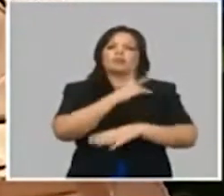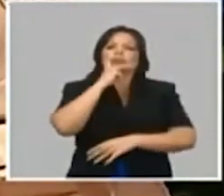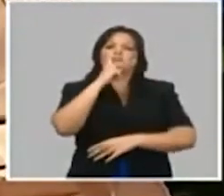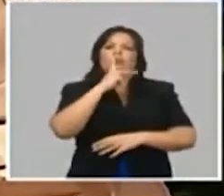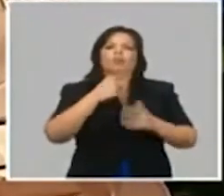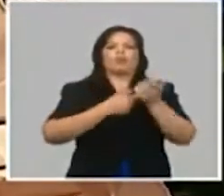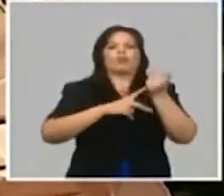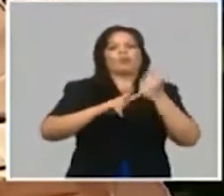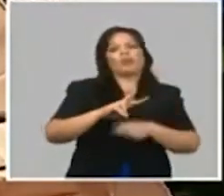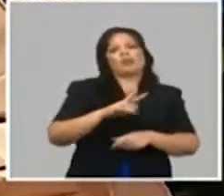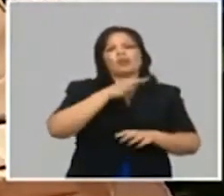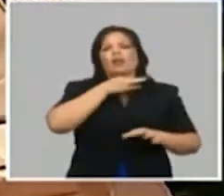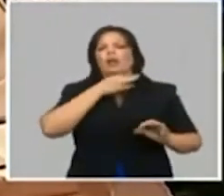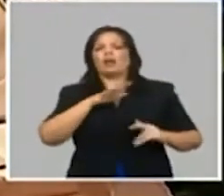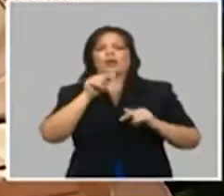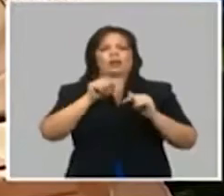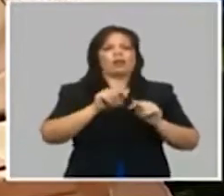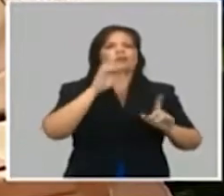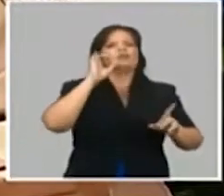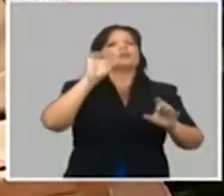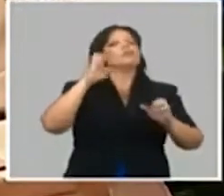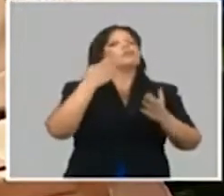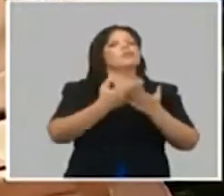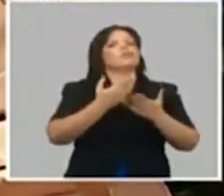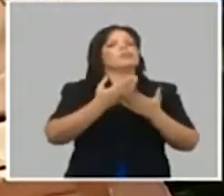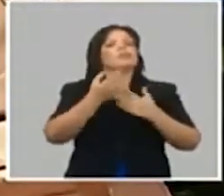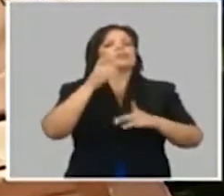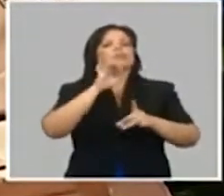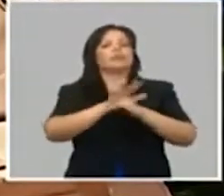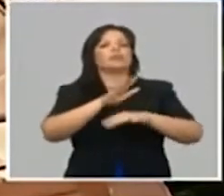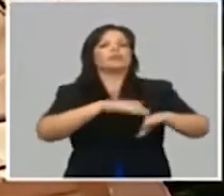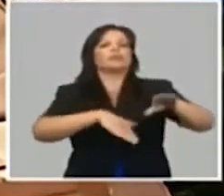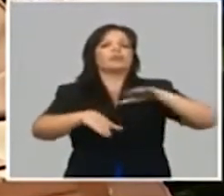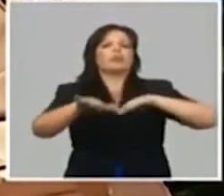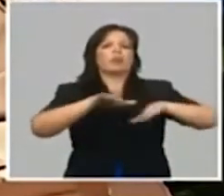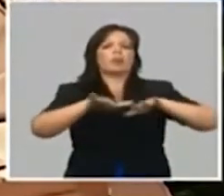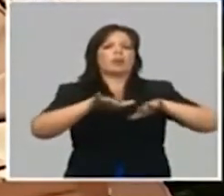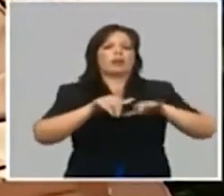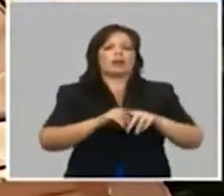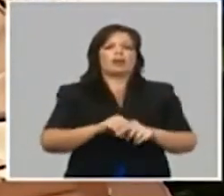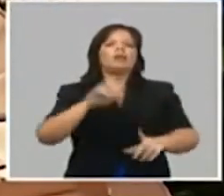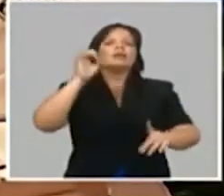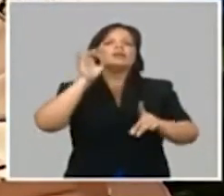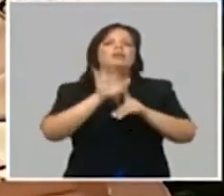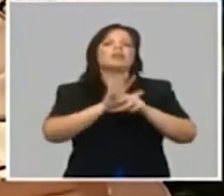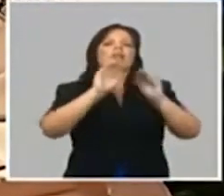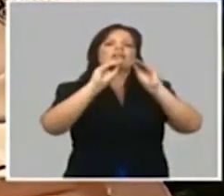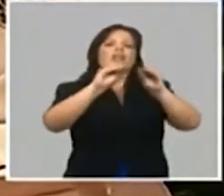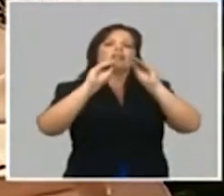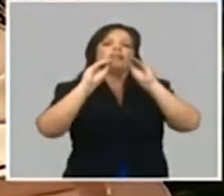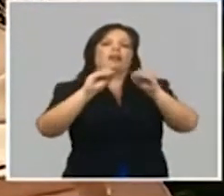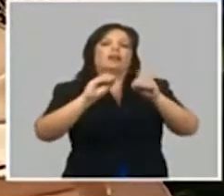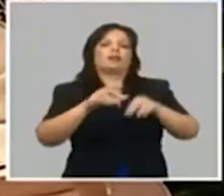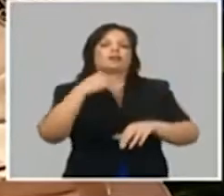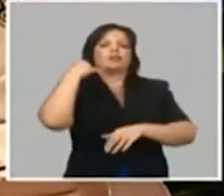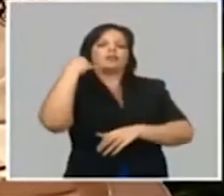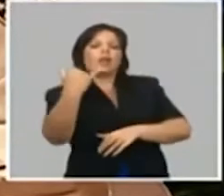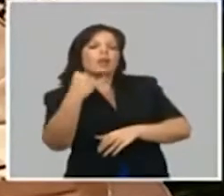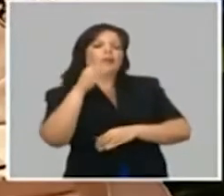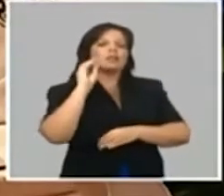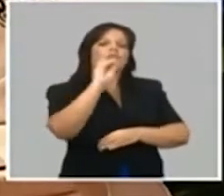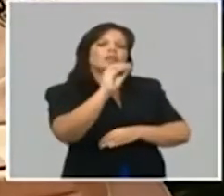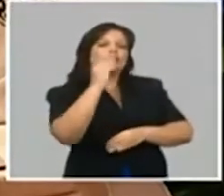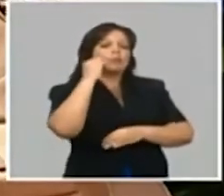las empresas han ido organizando las citar a las personas para los días y horas que se establezcan. ¿Por